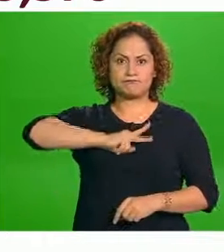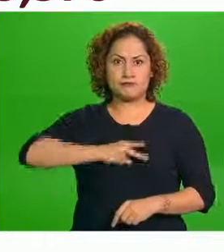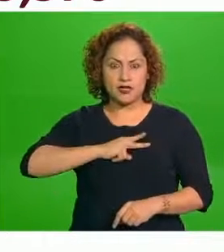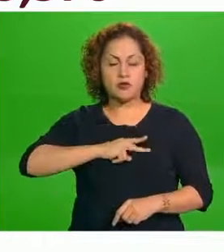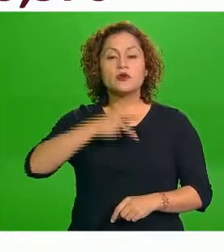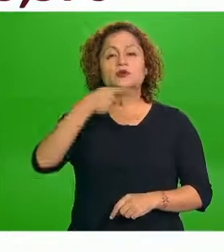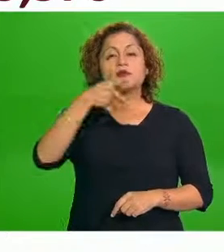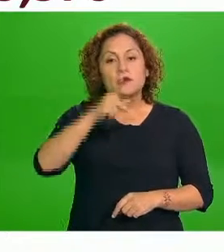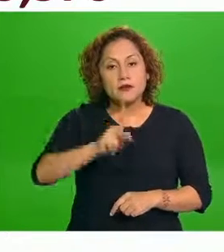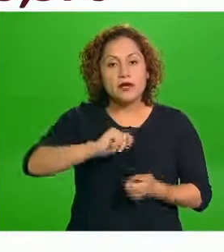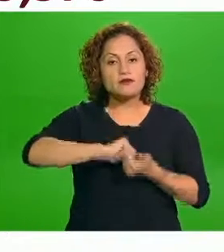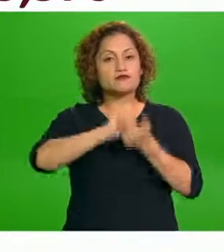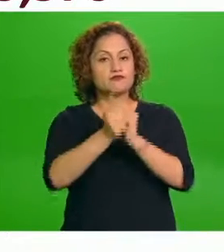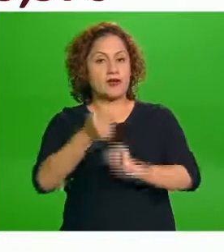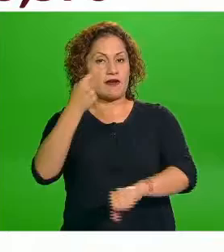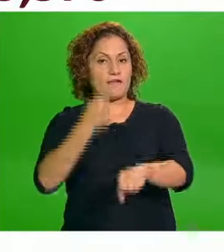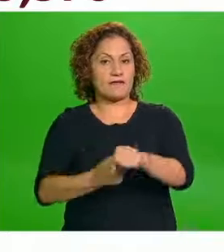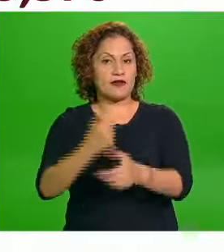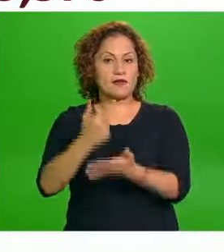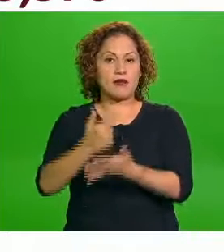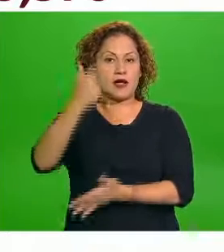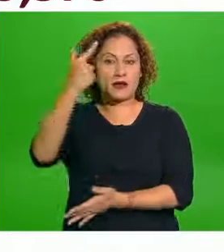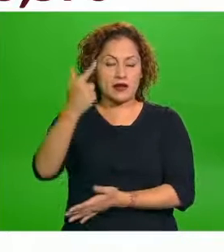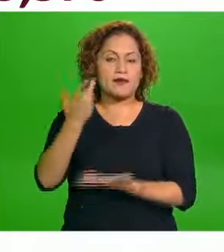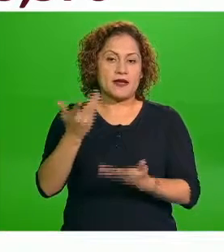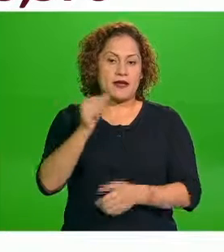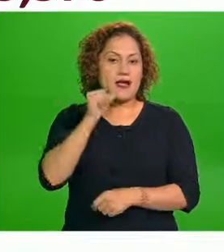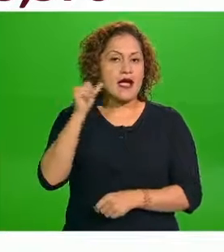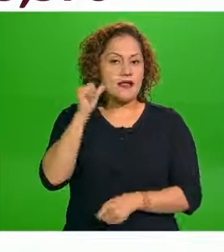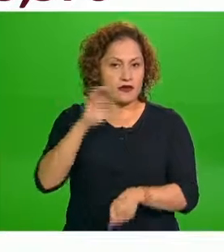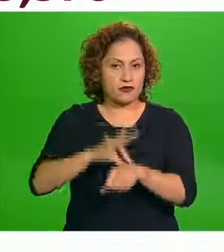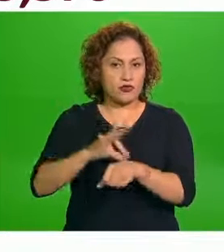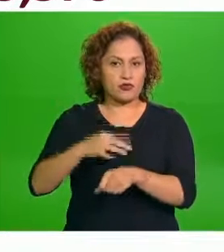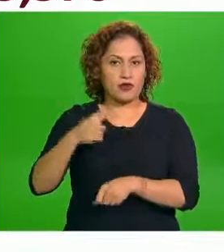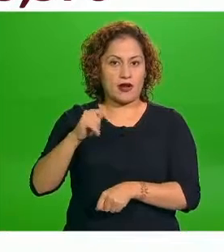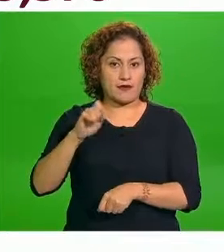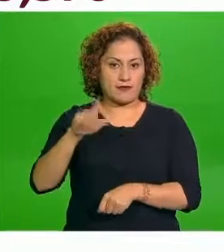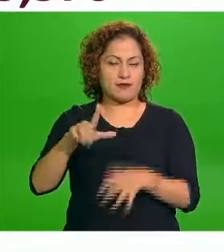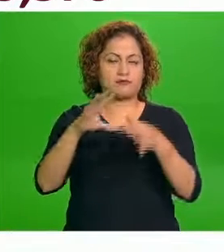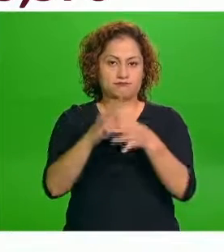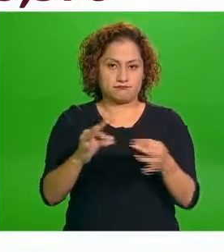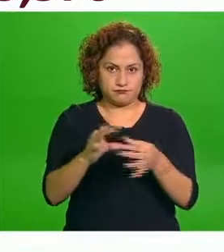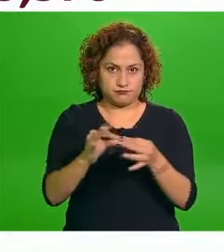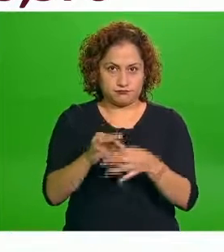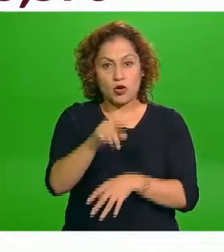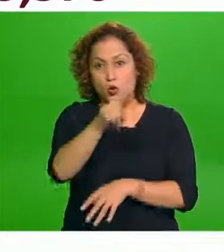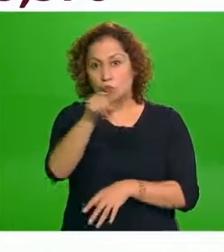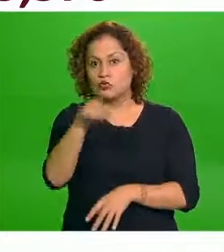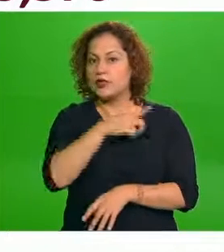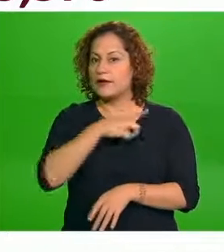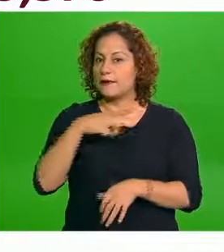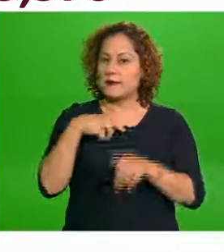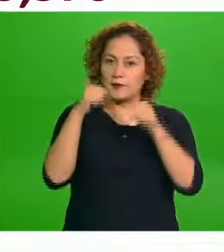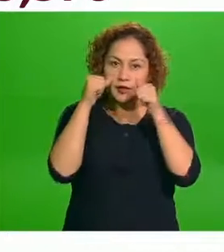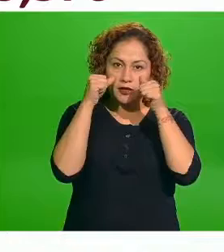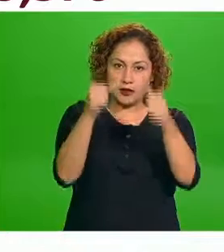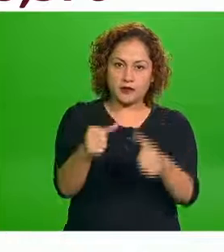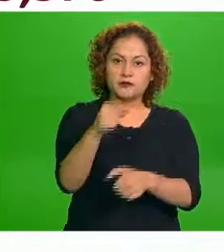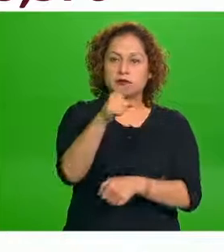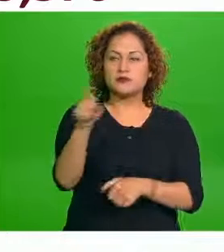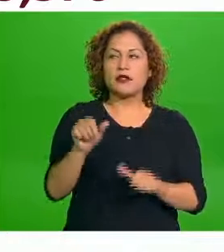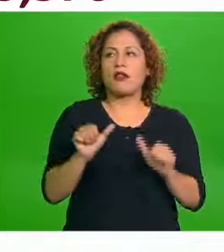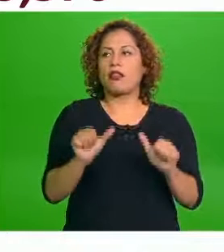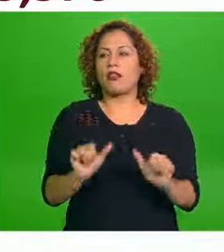como mencionaba el doctor Gatell el día de ayer, y no bajar la guardia y no olvidar que esto es para